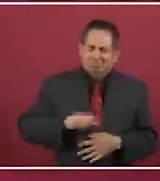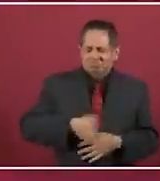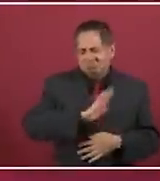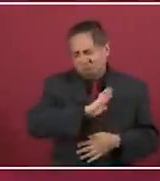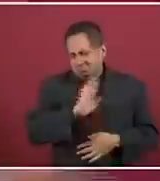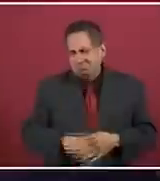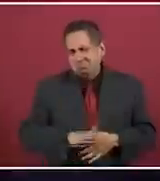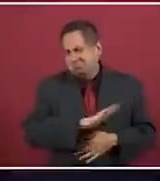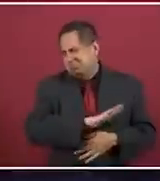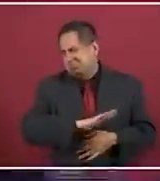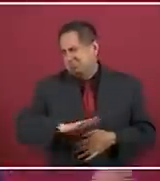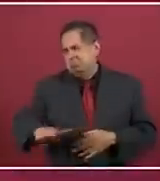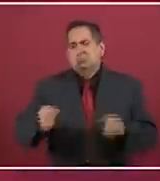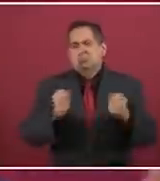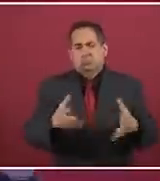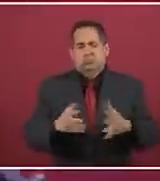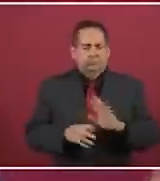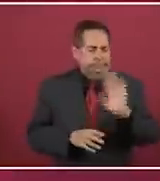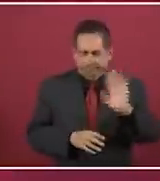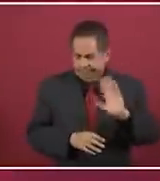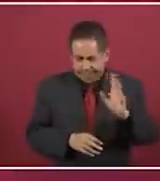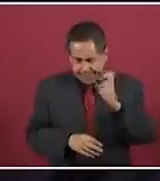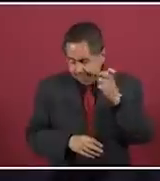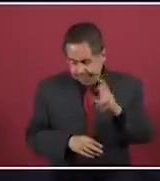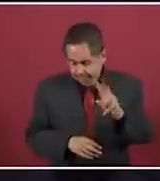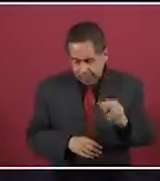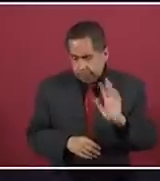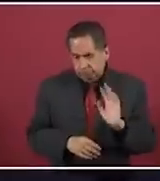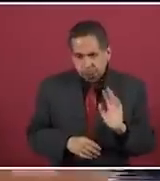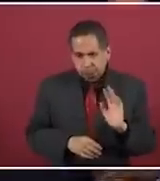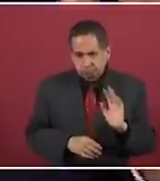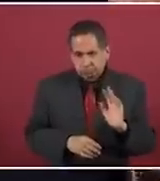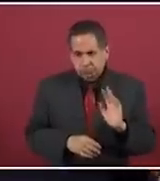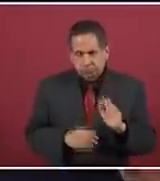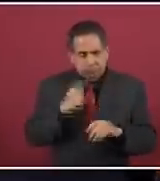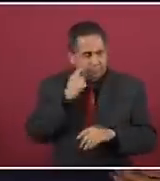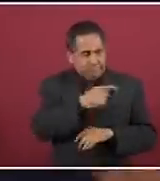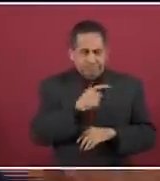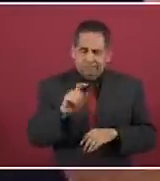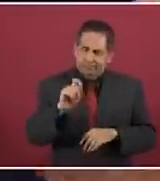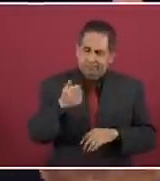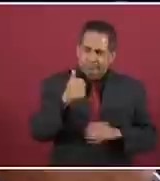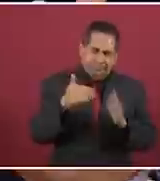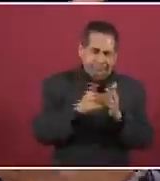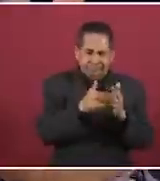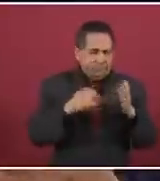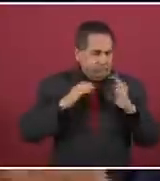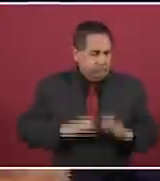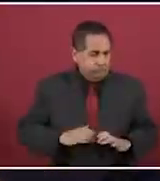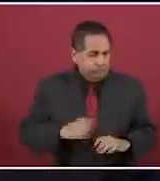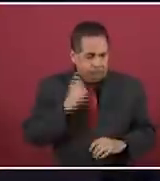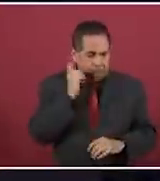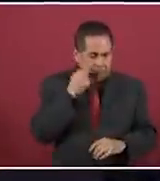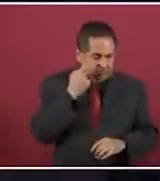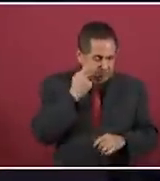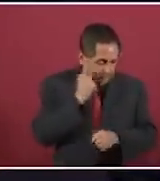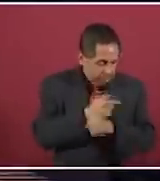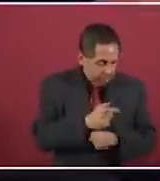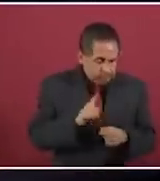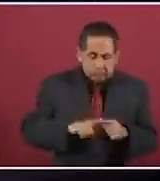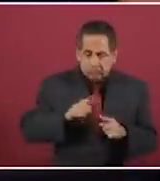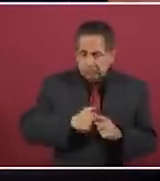Tenemos ese problema. 26 mil, cuerpos sin identificar,